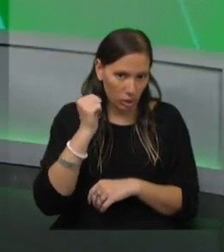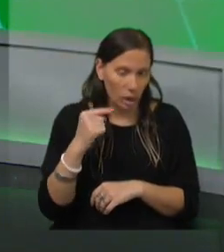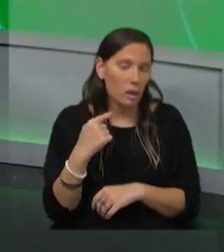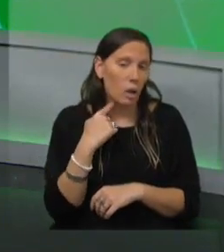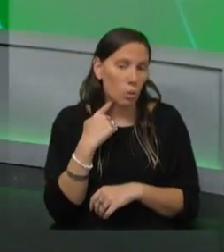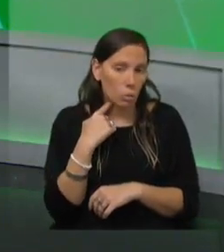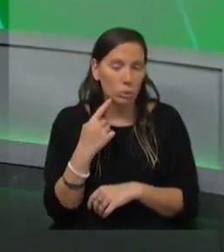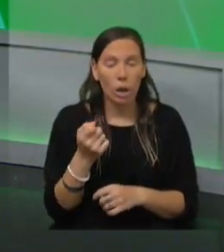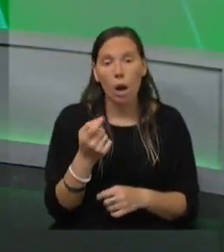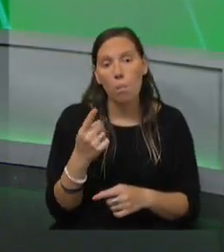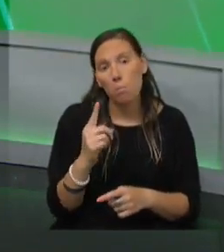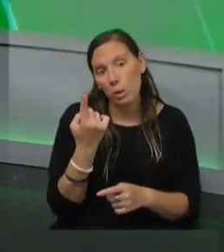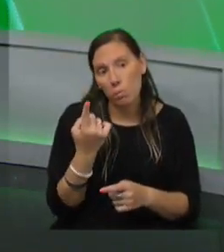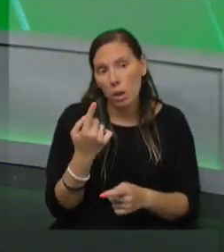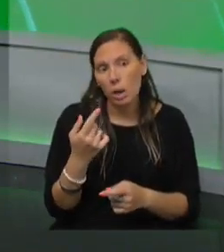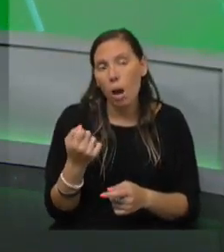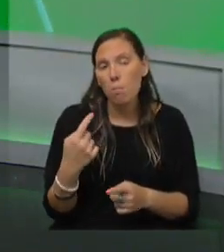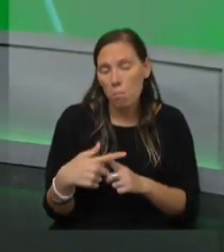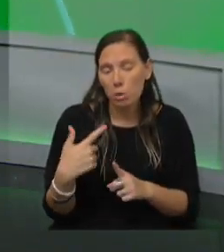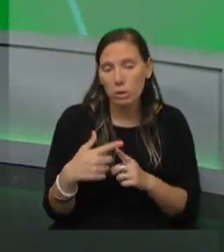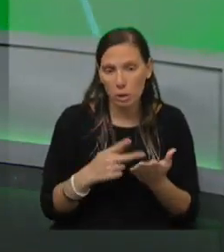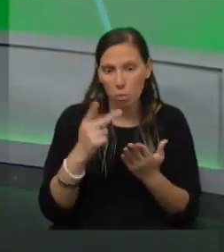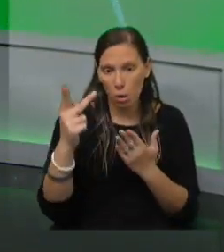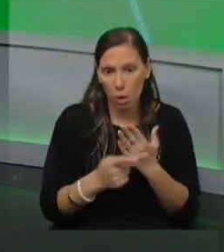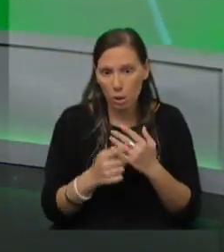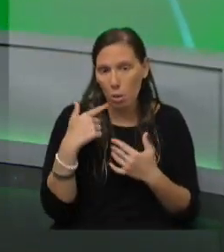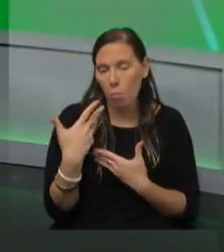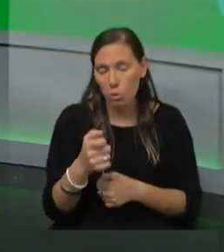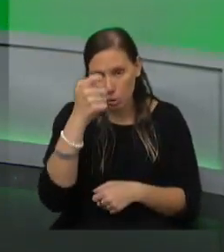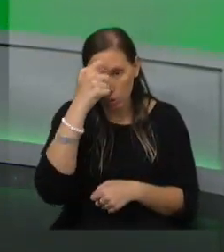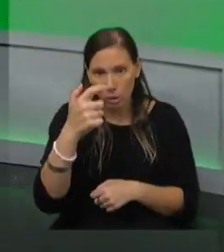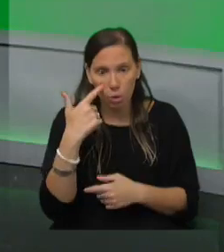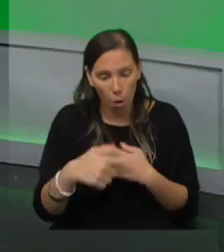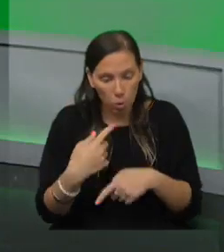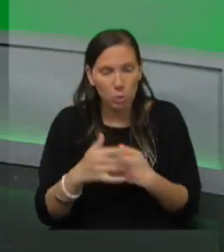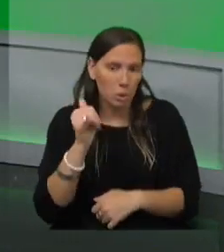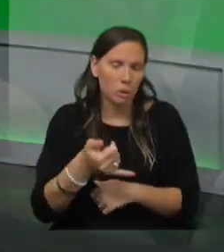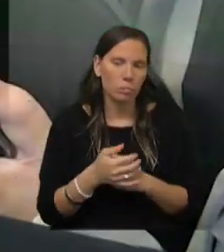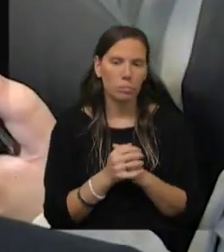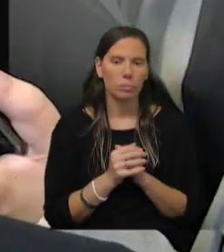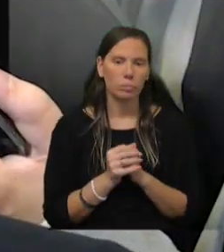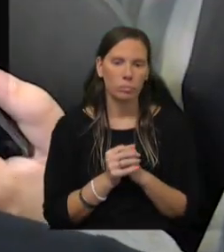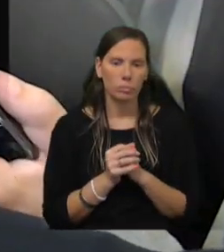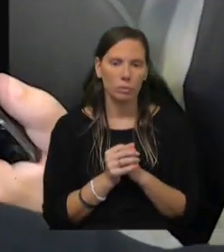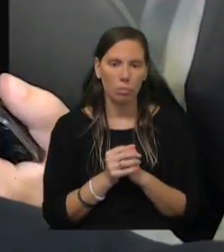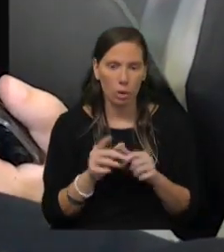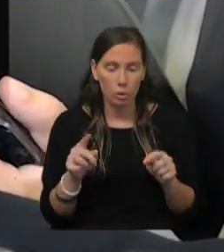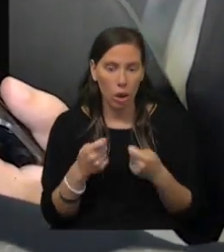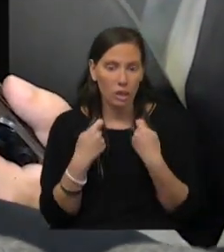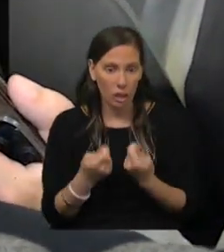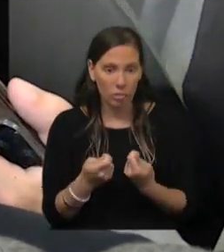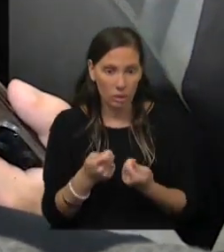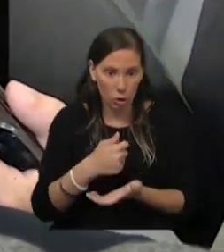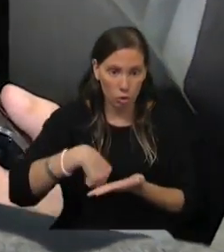valoración positiva del proyecto destacó el respaldo técnico y se pronunció a favor de seguir adelante cuando se hace una intervención